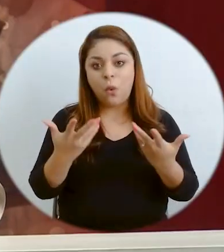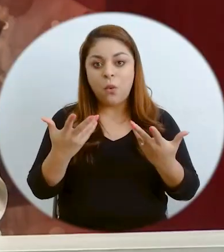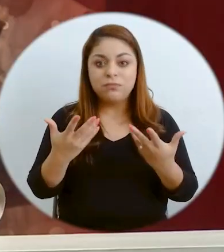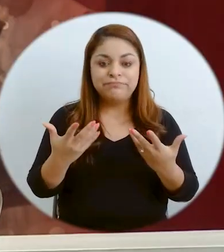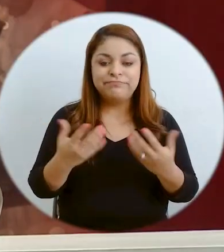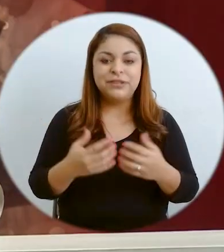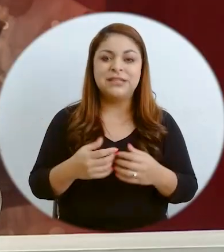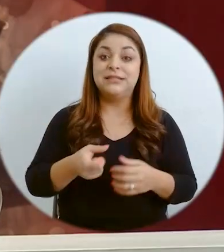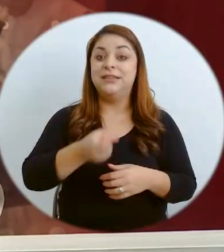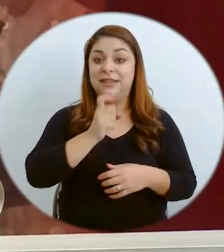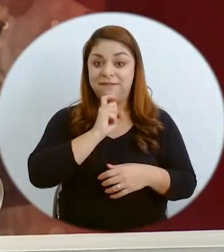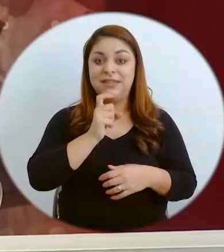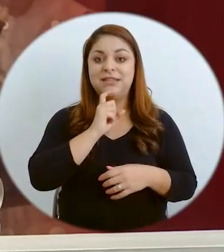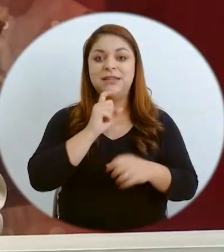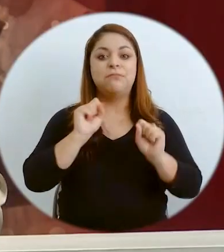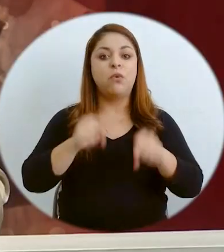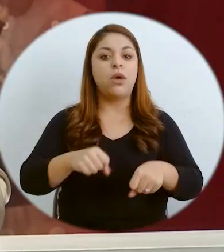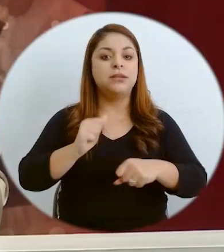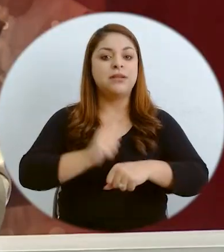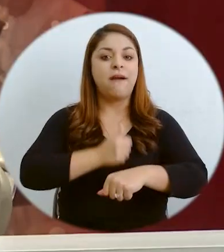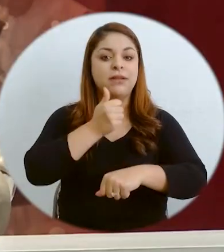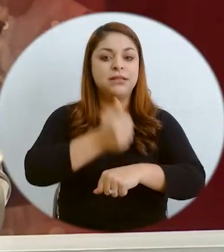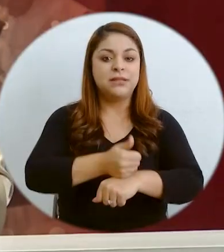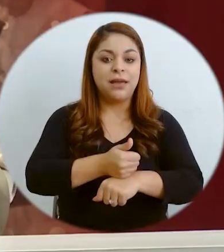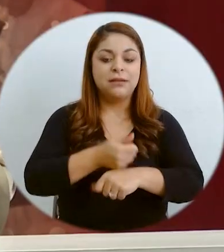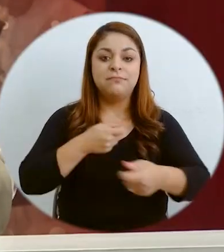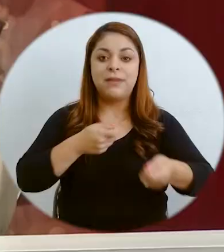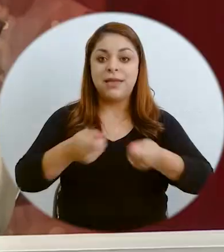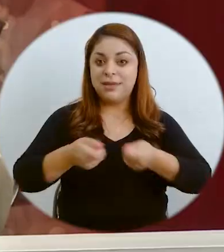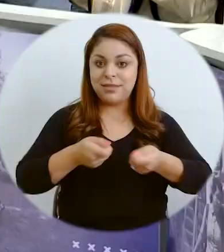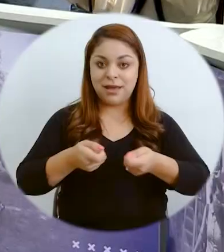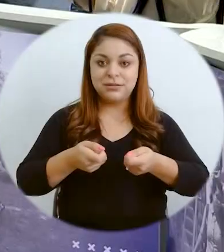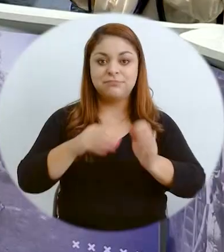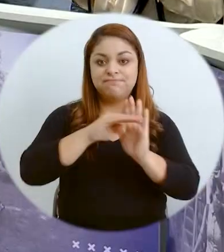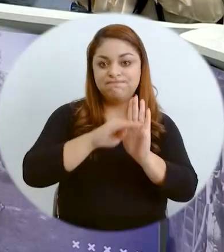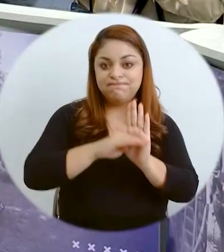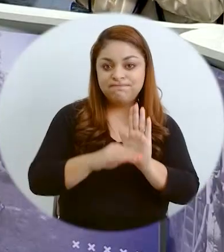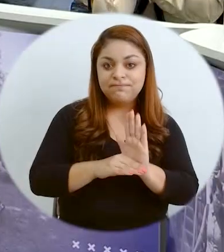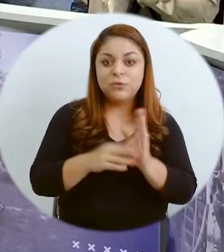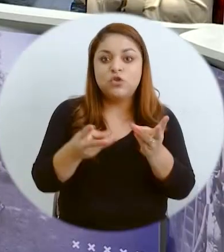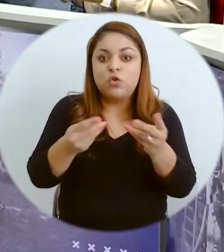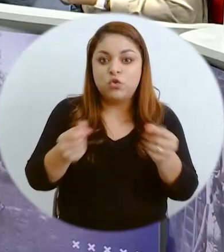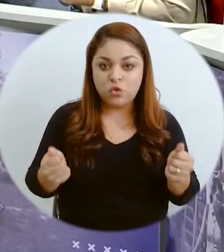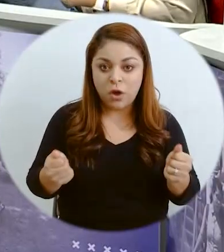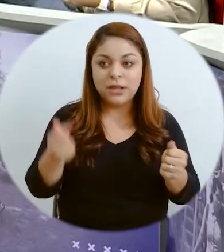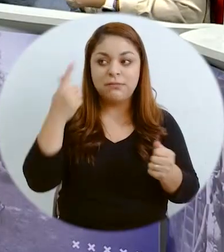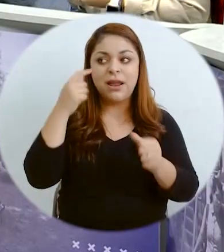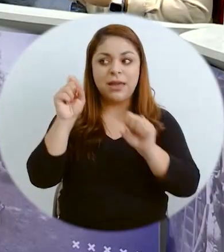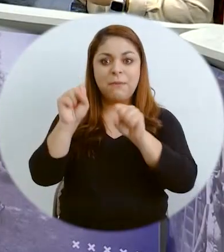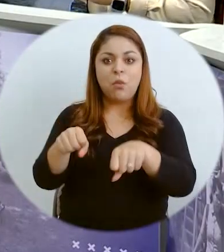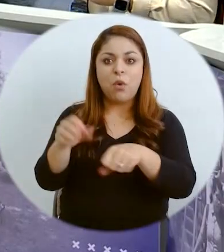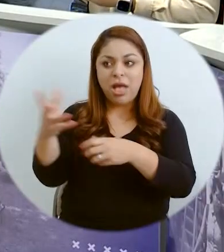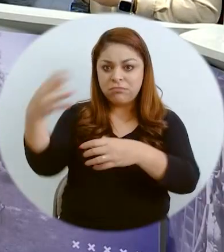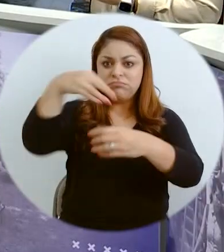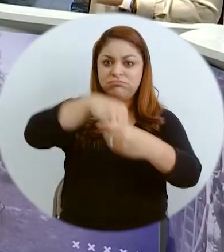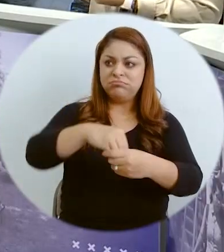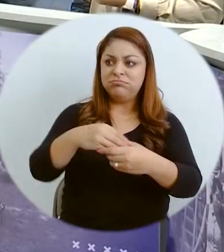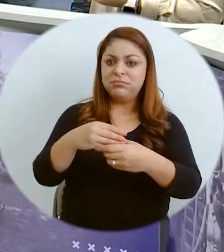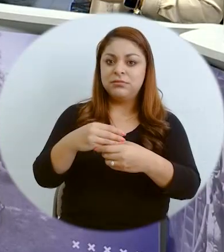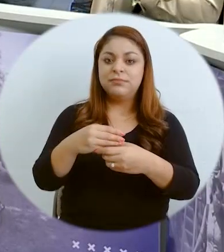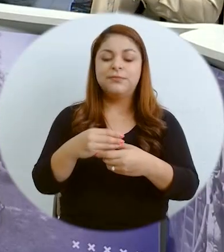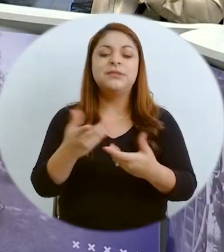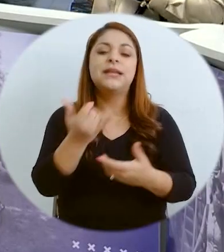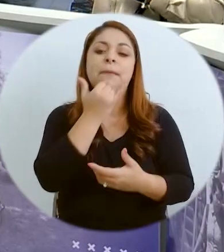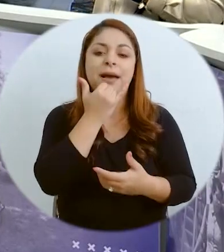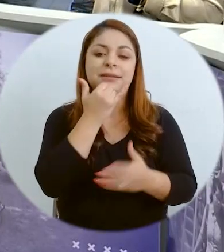estos acuerdos o en estos consensos, es dificilísimo poder establecer medidas o soluciones más bien para que puedan ser tomados